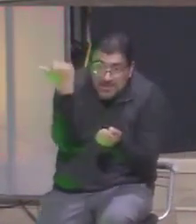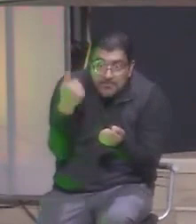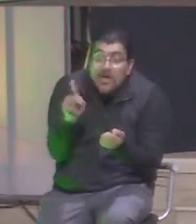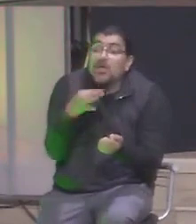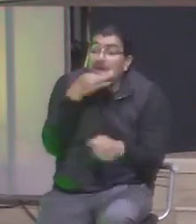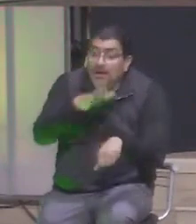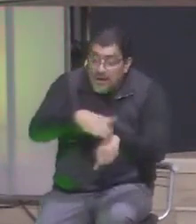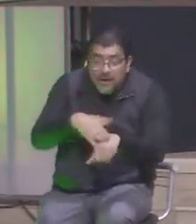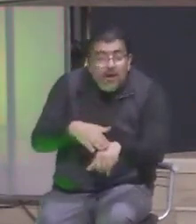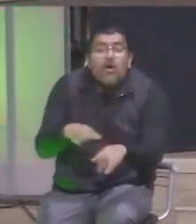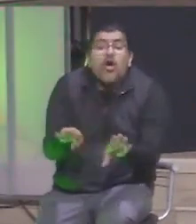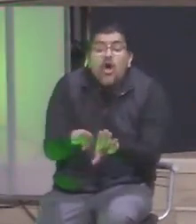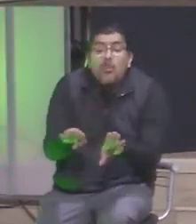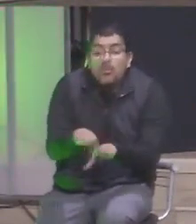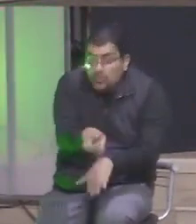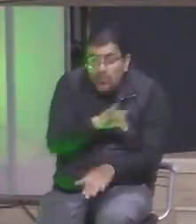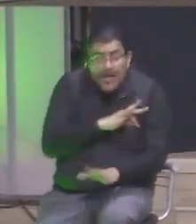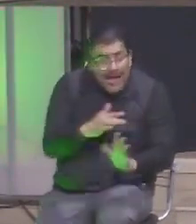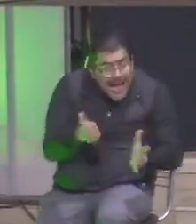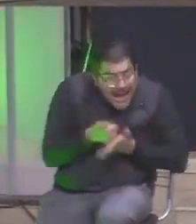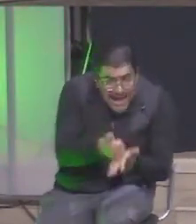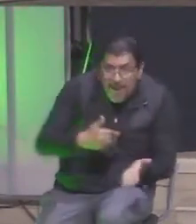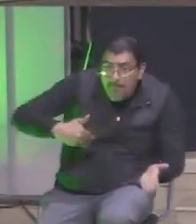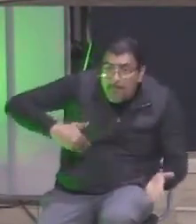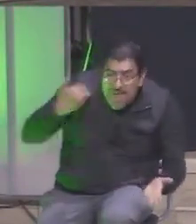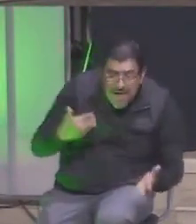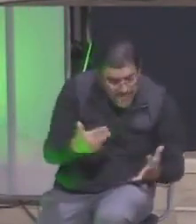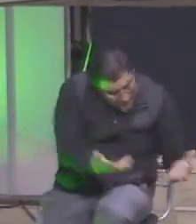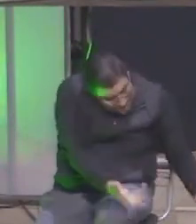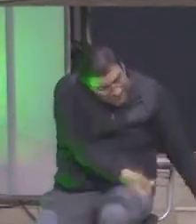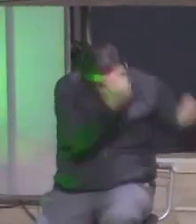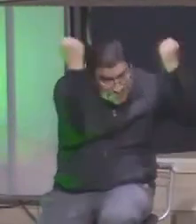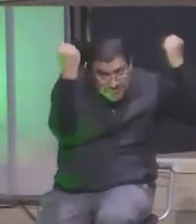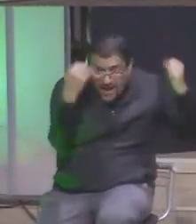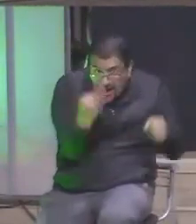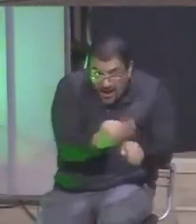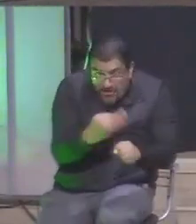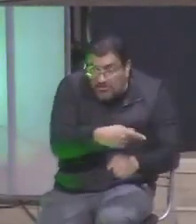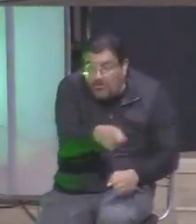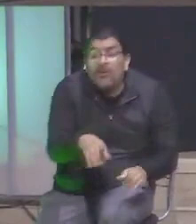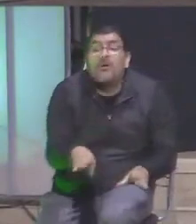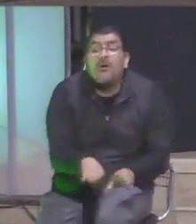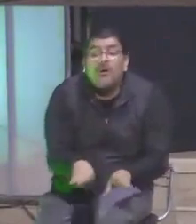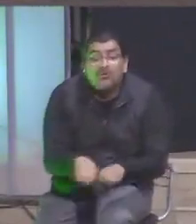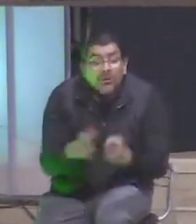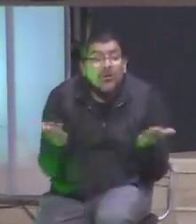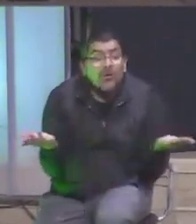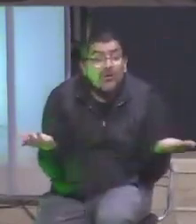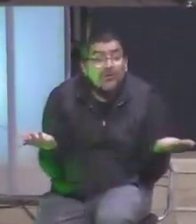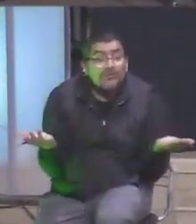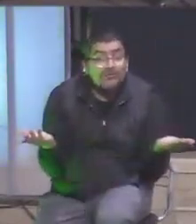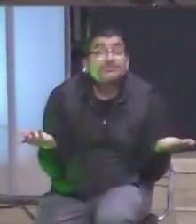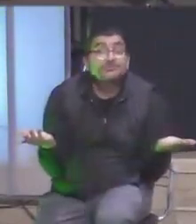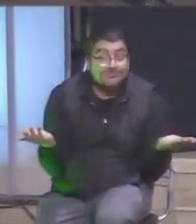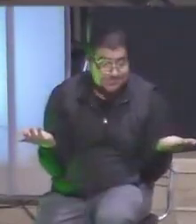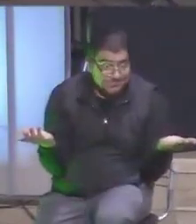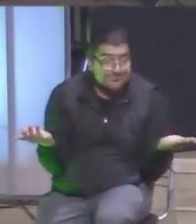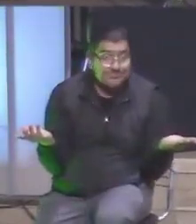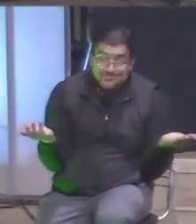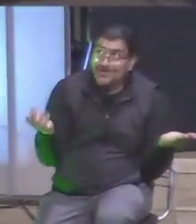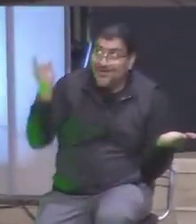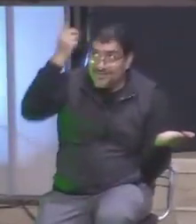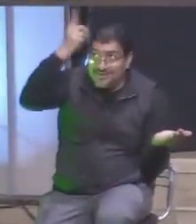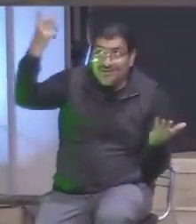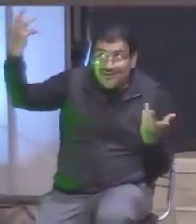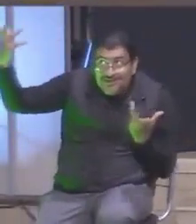puedo decir es que de la única forma en que tú salgas el problema en que estás Es que